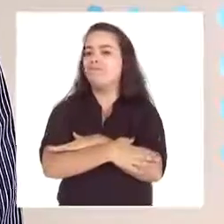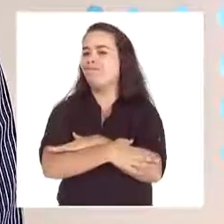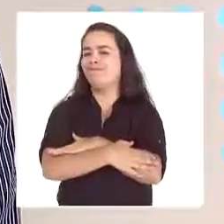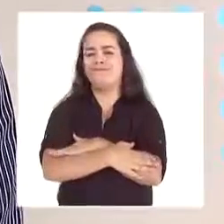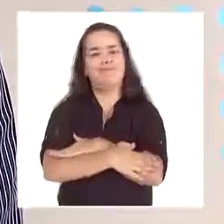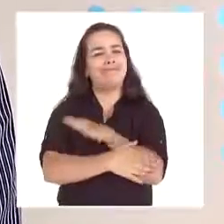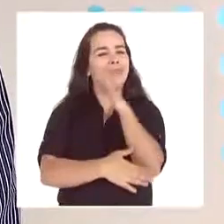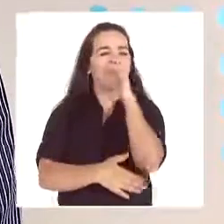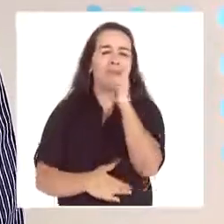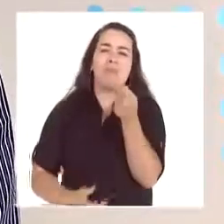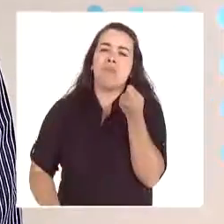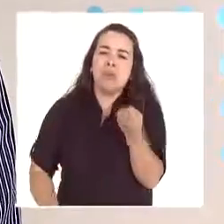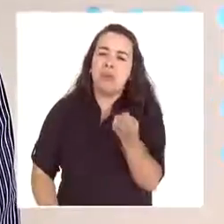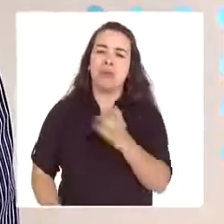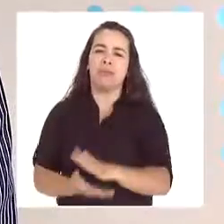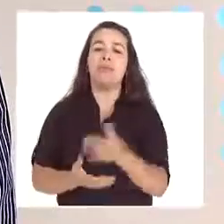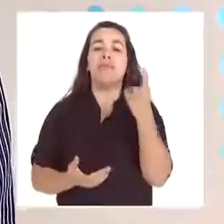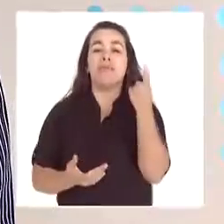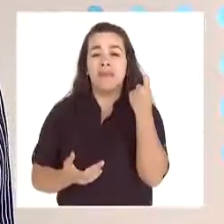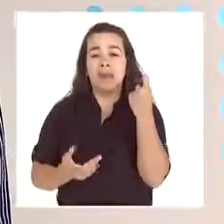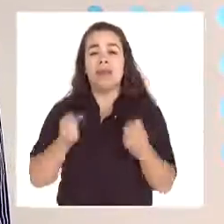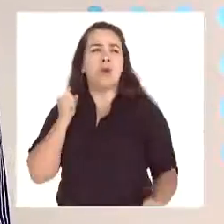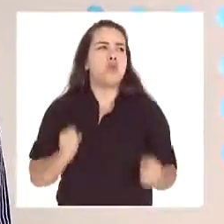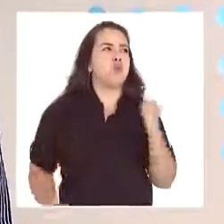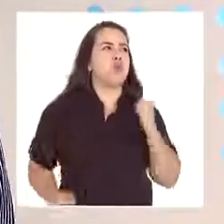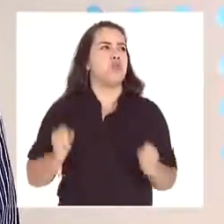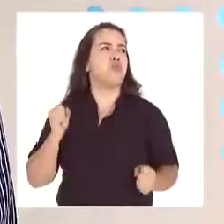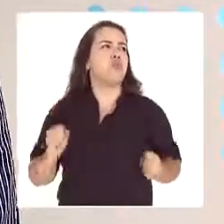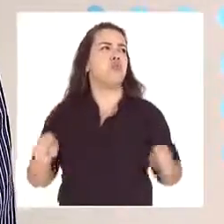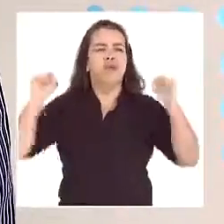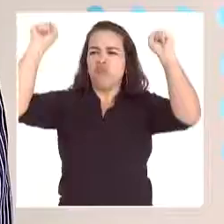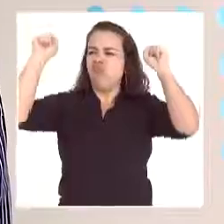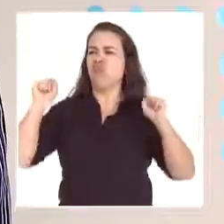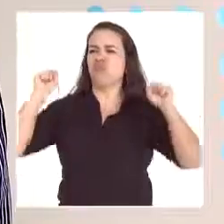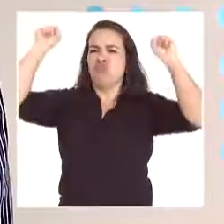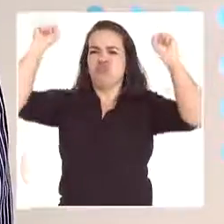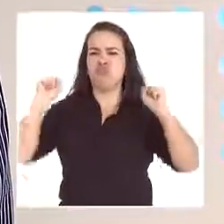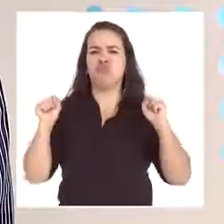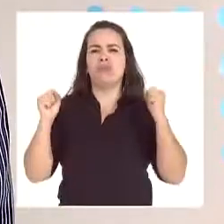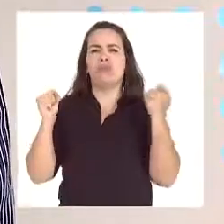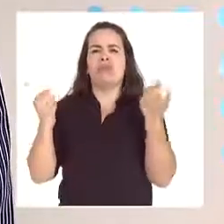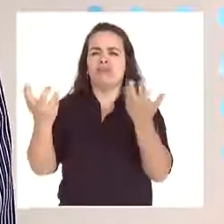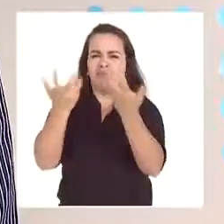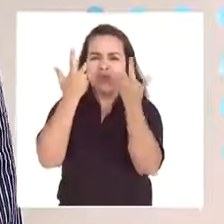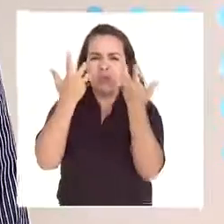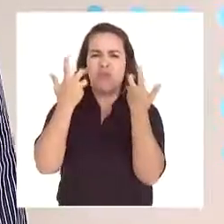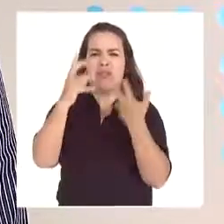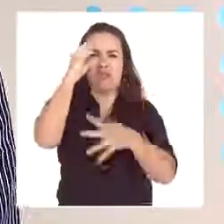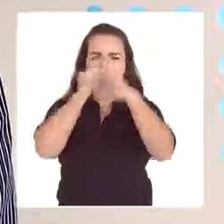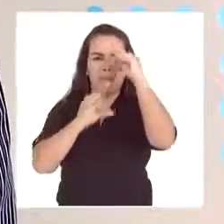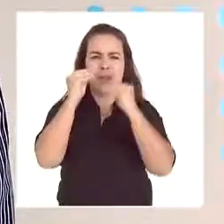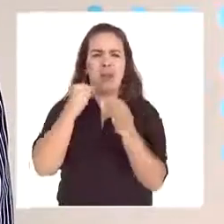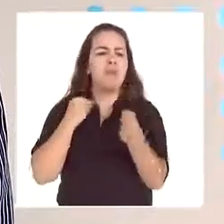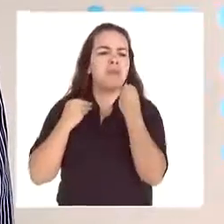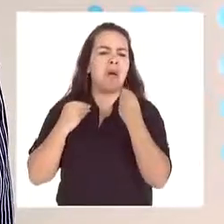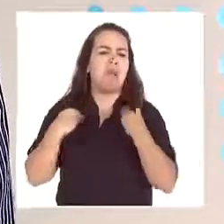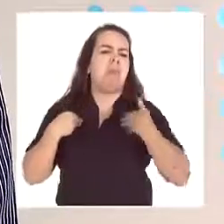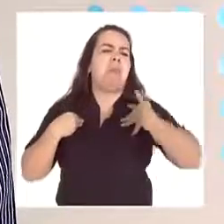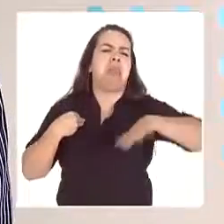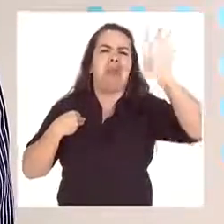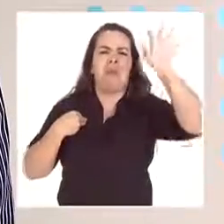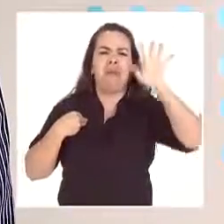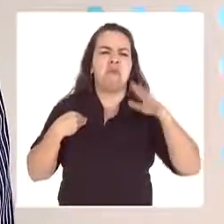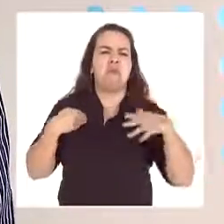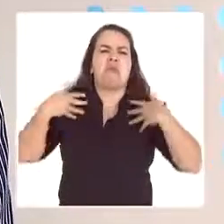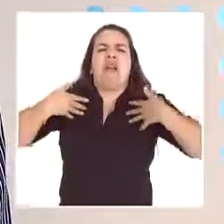como la falta de ejercicio, la falta de educación, la mala alimentación